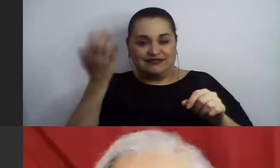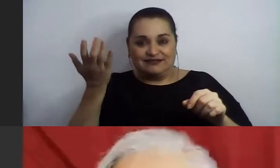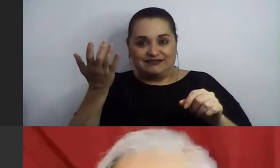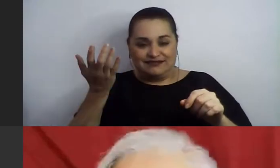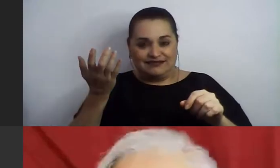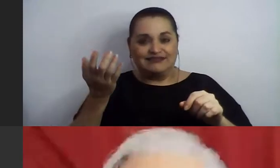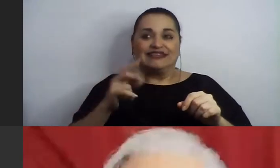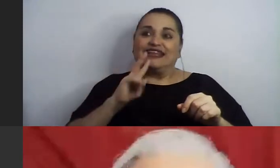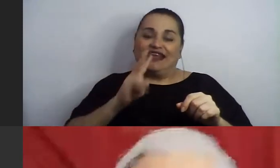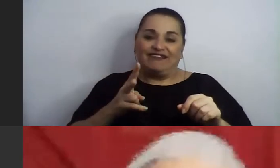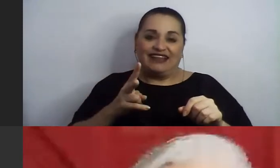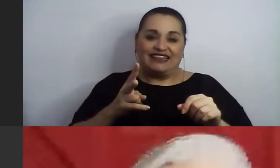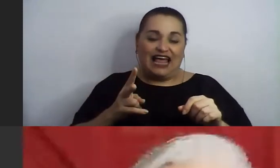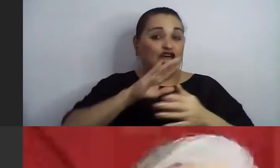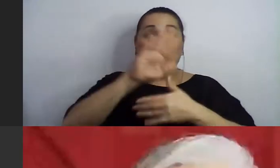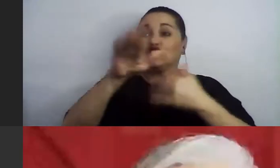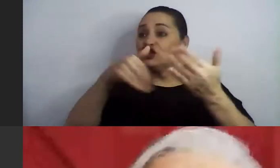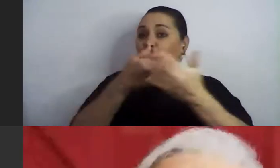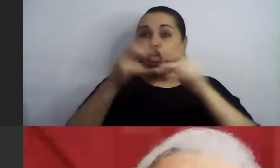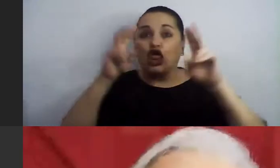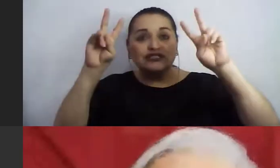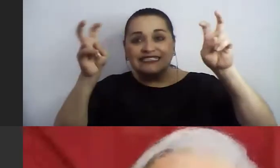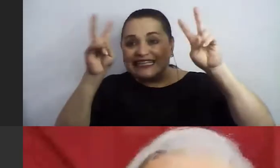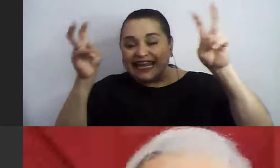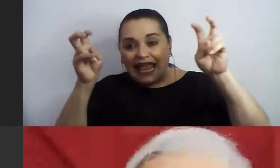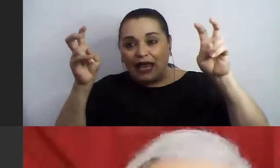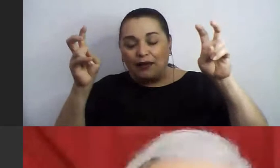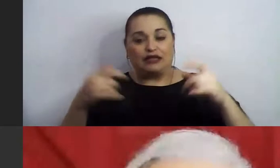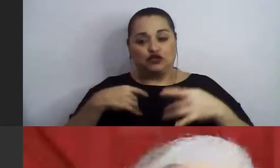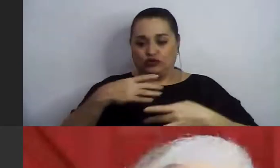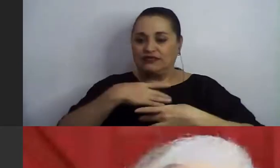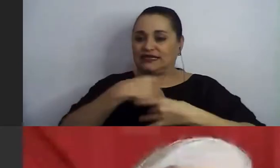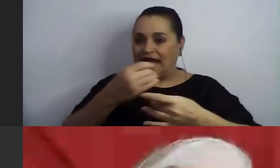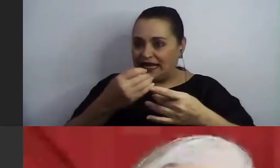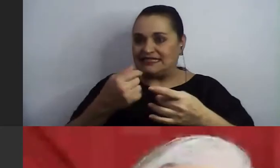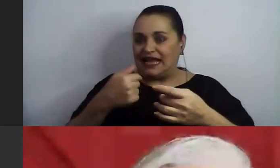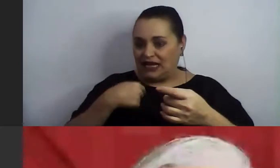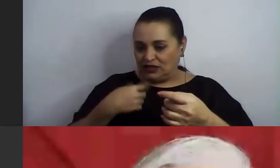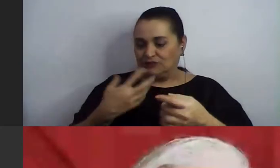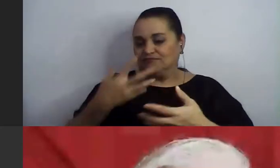verdad es que todos los temas nos interesan y nos atraviesan, ¿verdad?